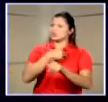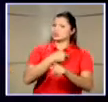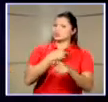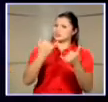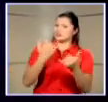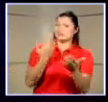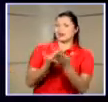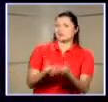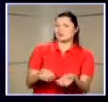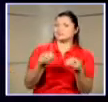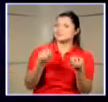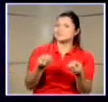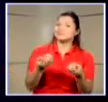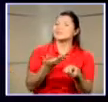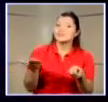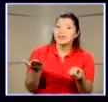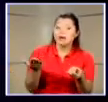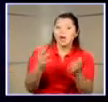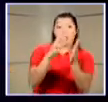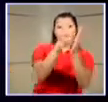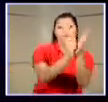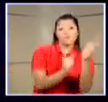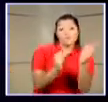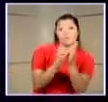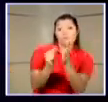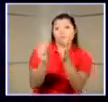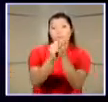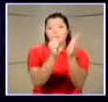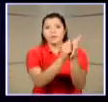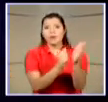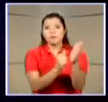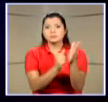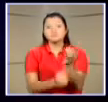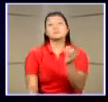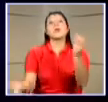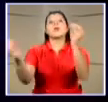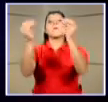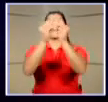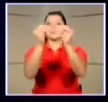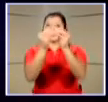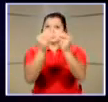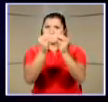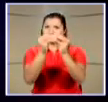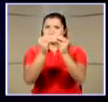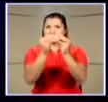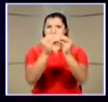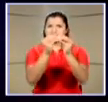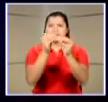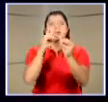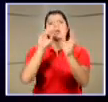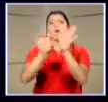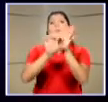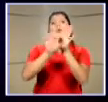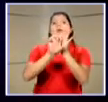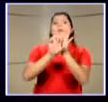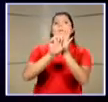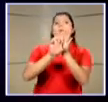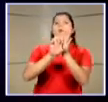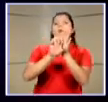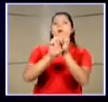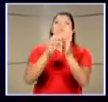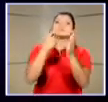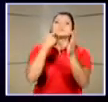absurdo de que se han recortado partidas superiores a lo que se mandó. Hay recortes de 120% y de